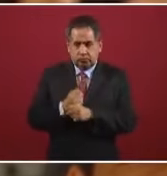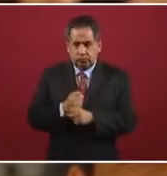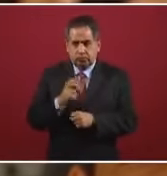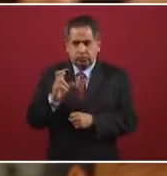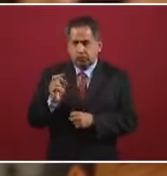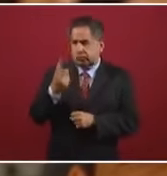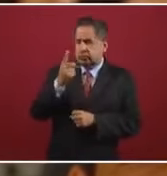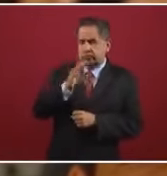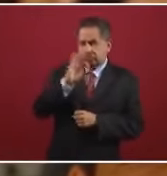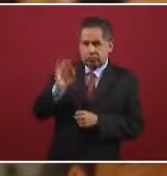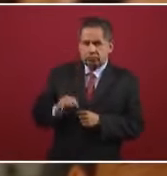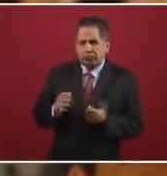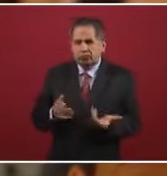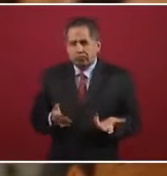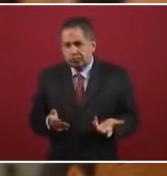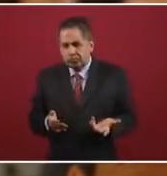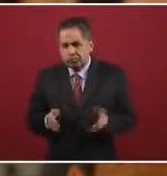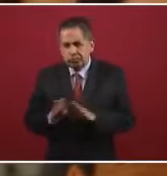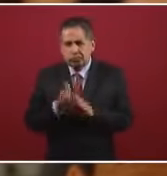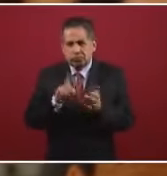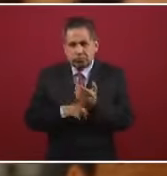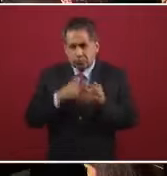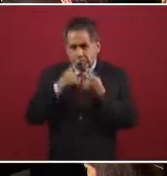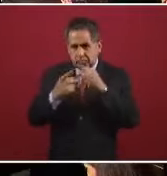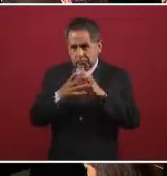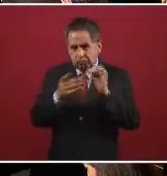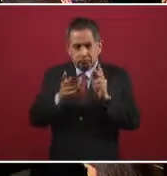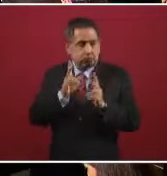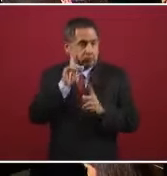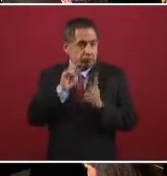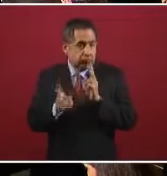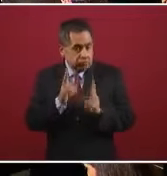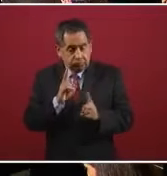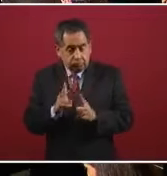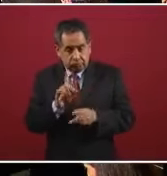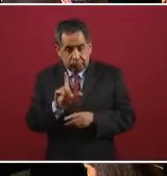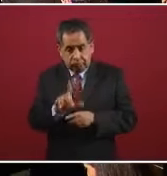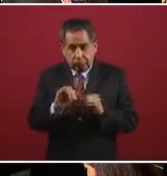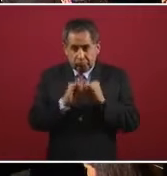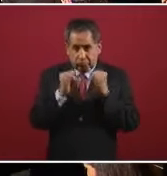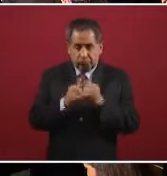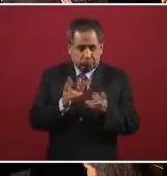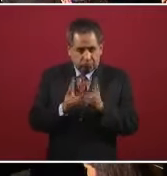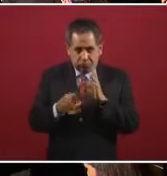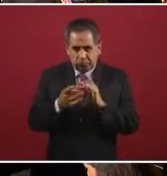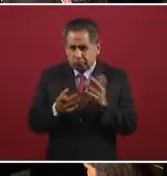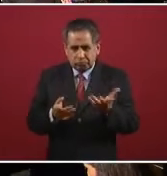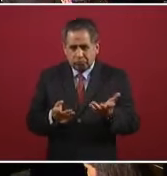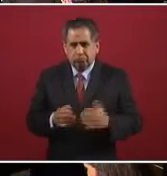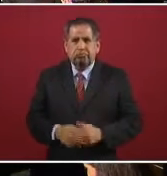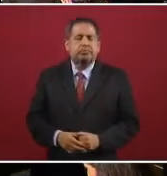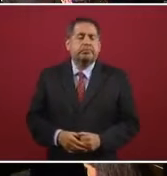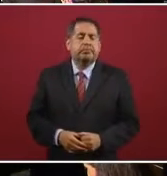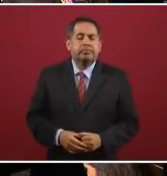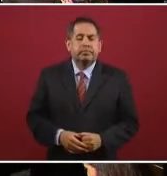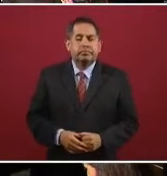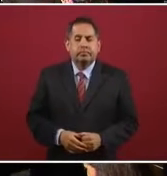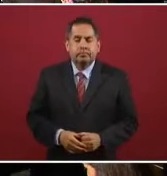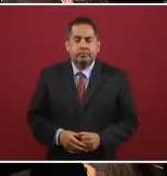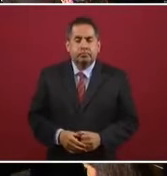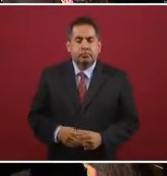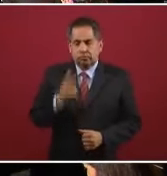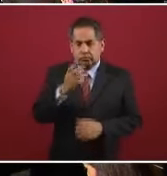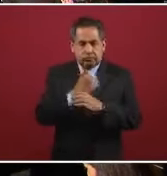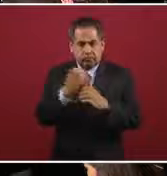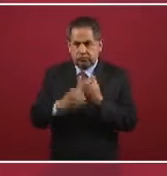los aranceles. ¿Lo puede usted abordar? ¿Va a ser incluido en esta agenda que tiene? Sí. Son dos